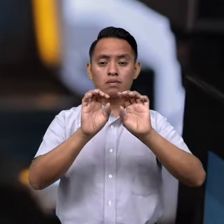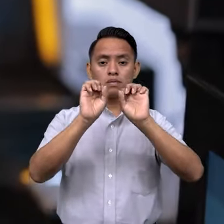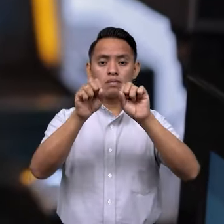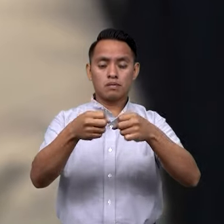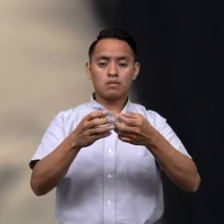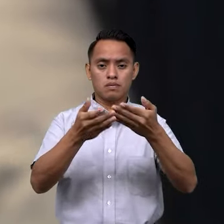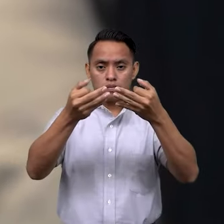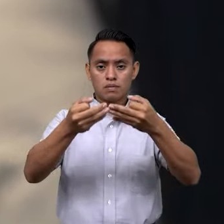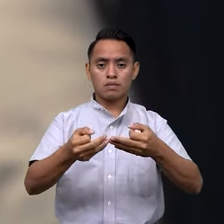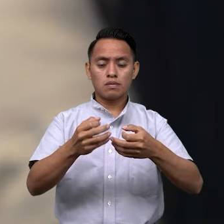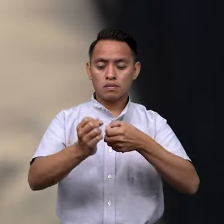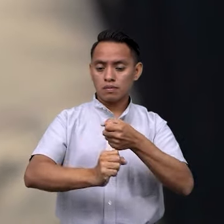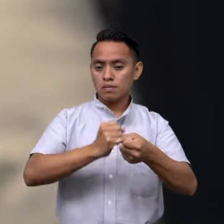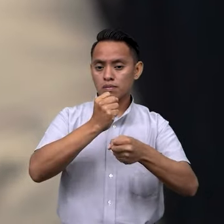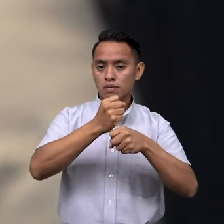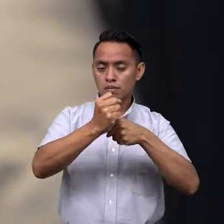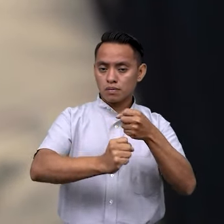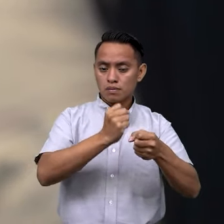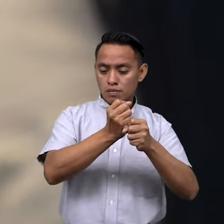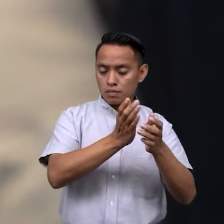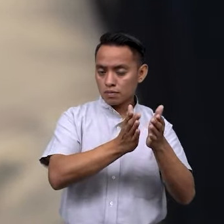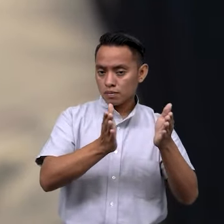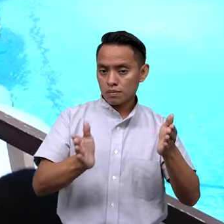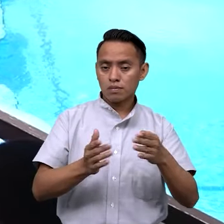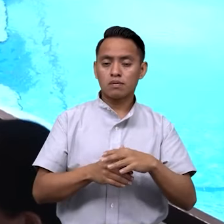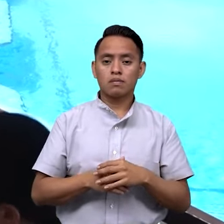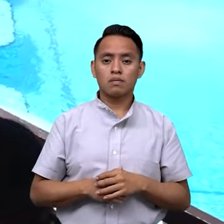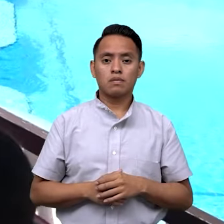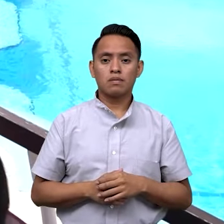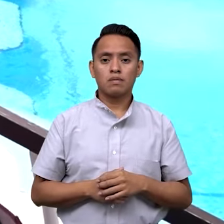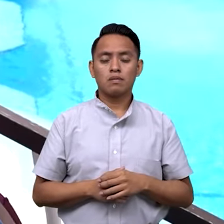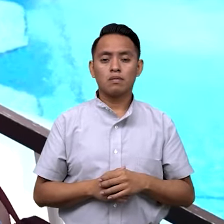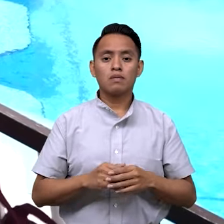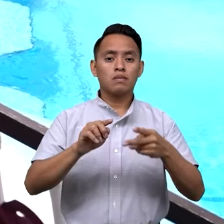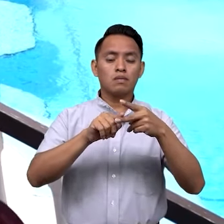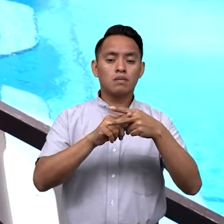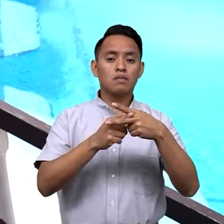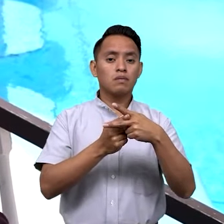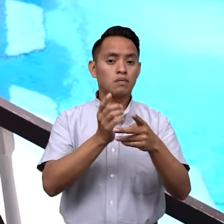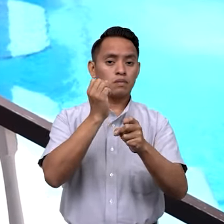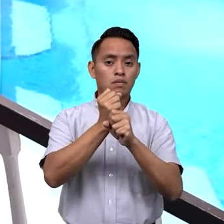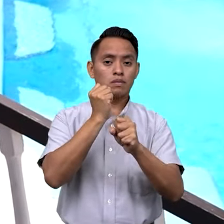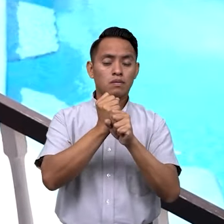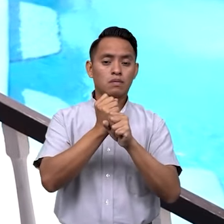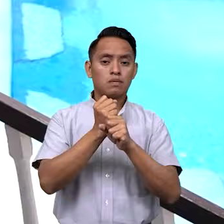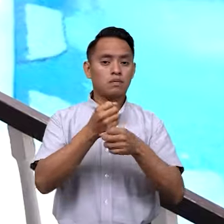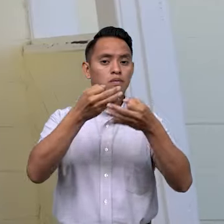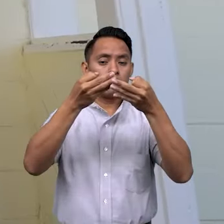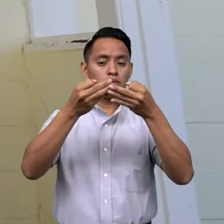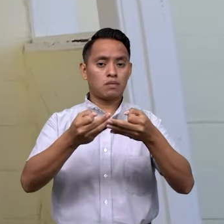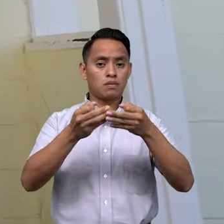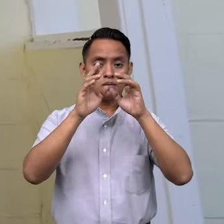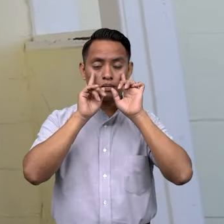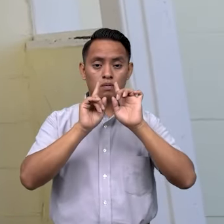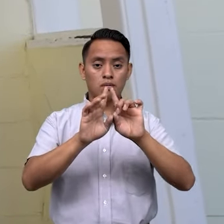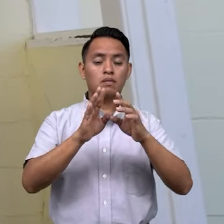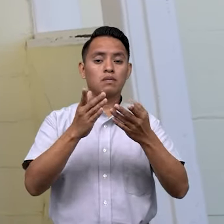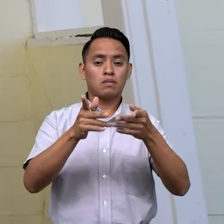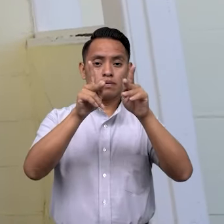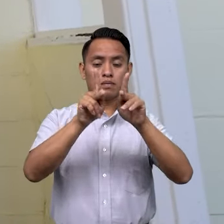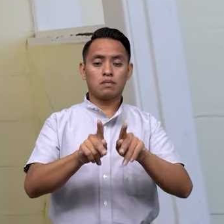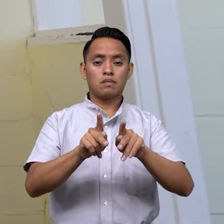estar bien. Año con año el Hotel Victoriano pues tiene como parte de su iniciativa y de sus funciones garantizar lo que es la seguridad de nuestros huéspedes y